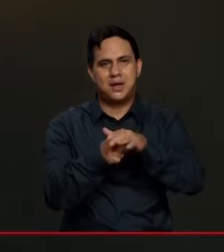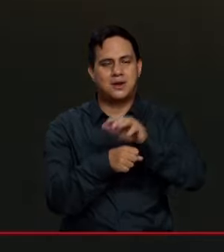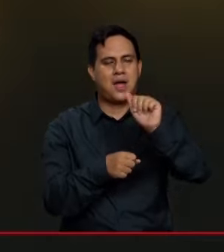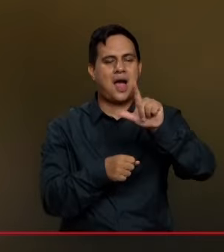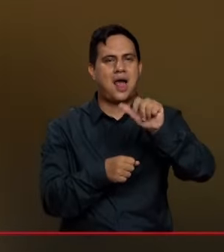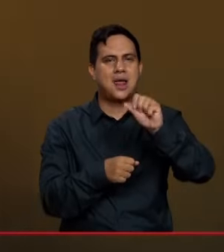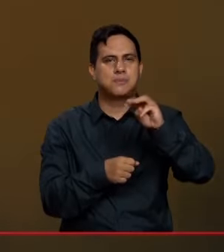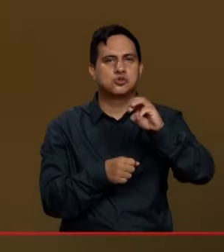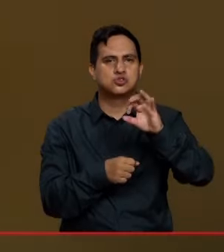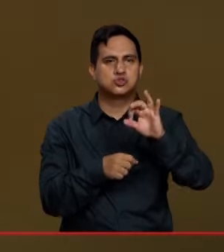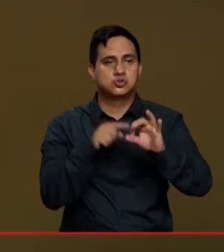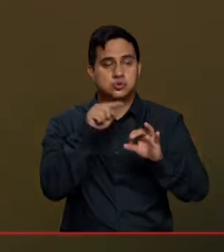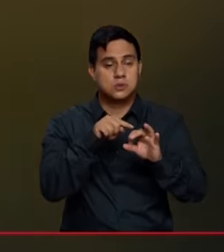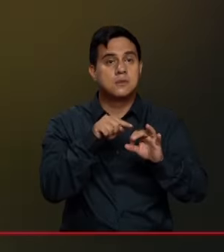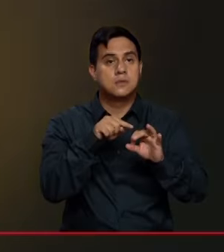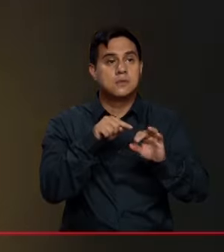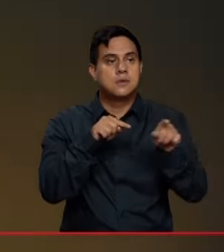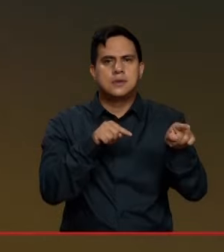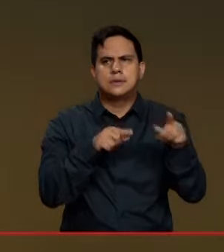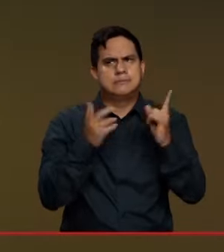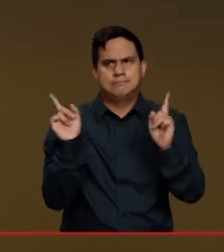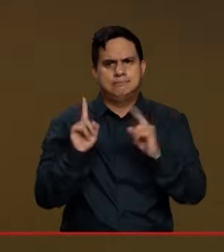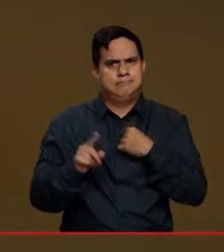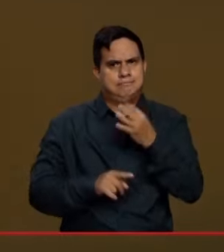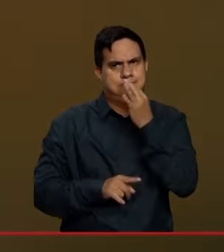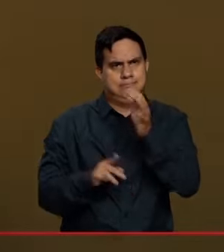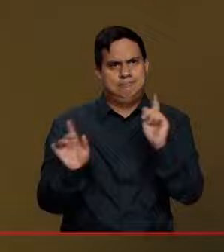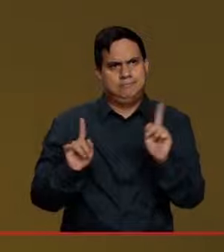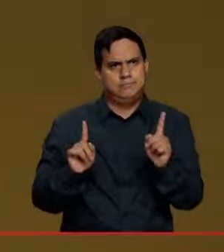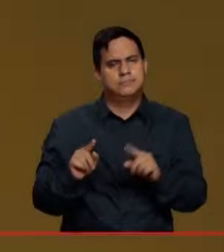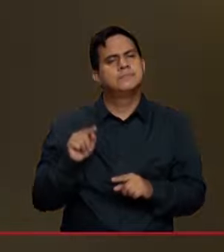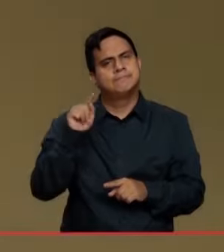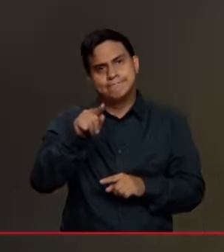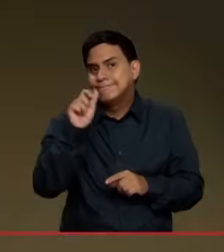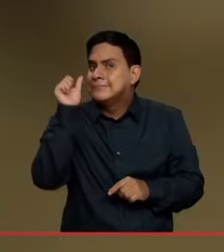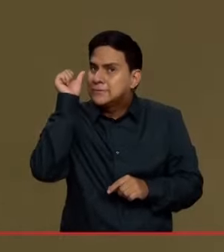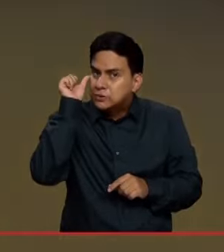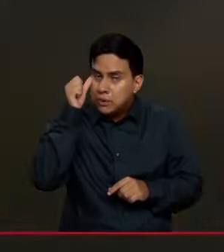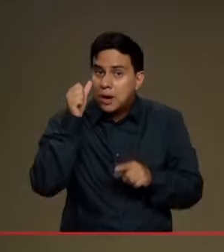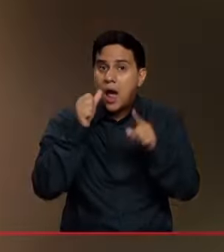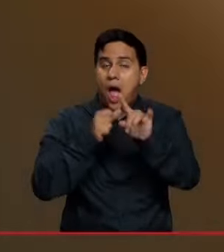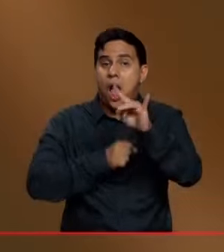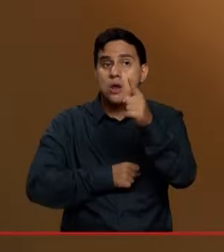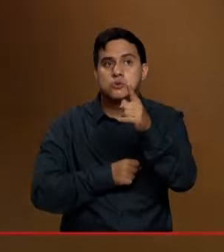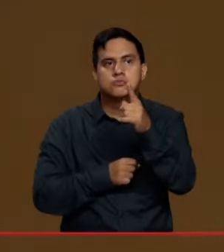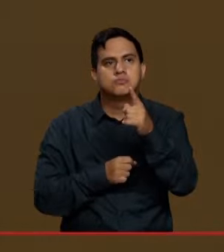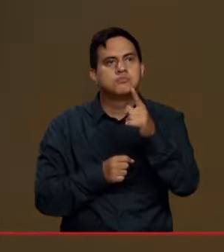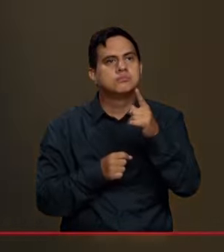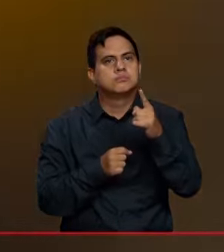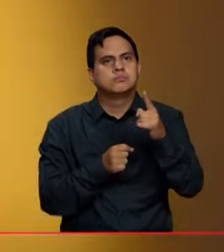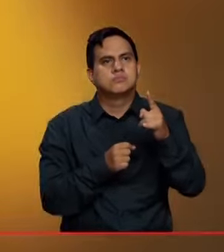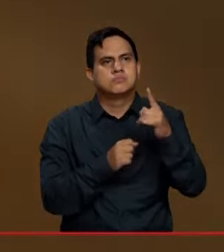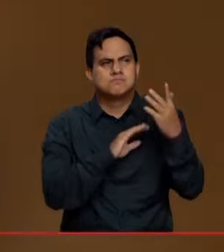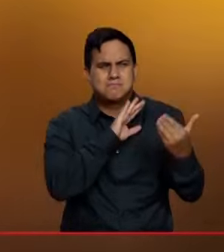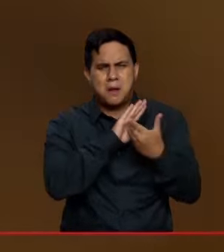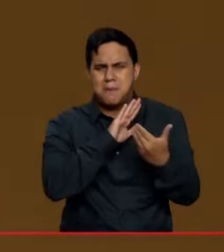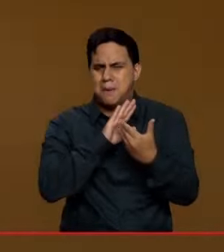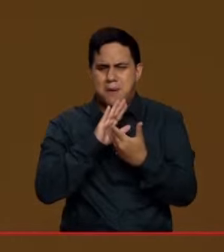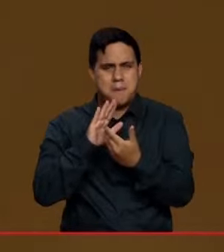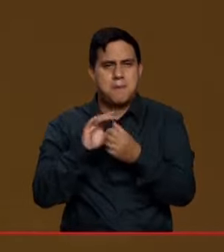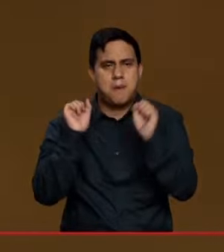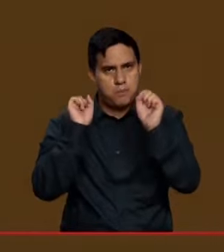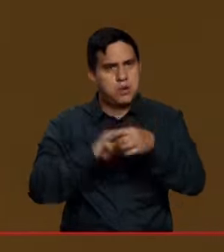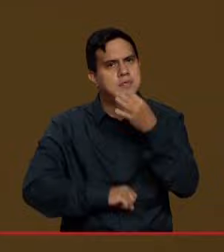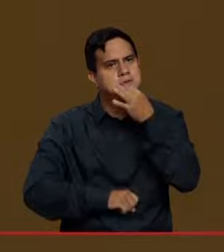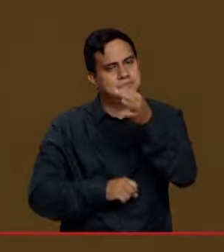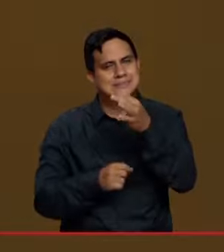denunciar, la gobernadora recordó que la ley faculta a las autoridades a investigar oficiosamente con la acusación de cualquier ciudadano y desde el Observatorio de